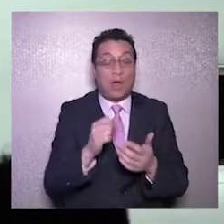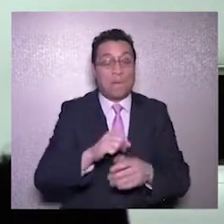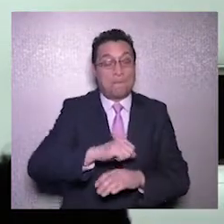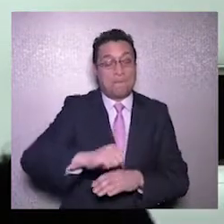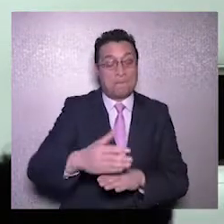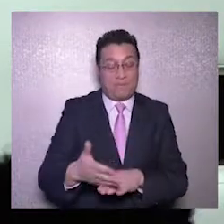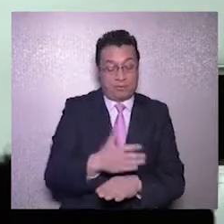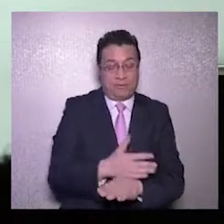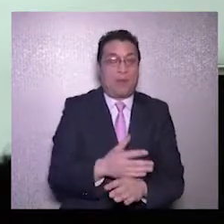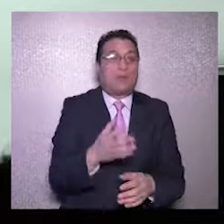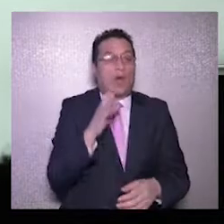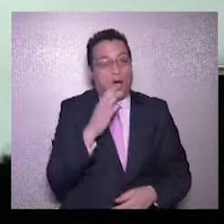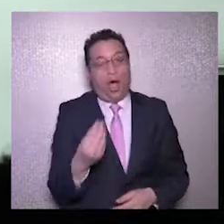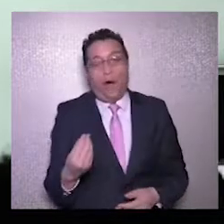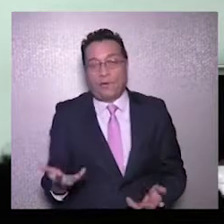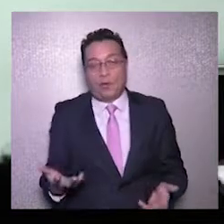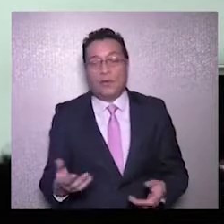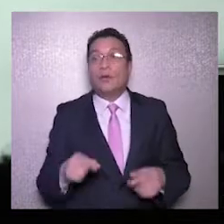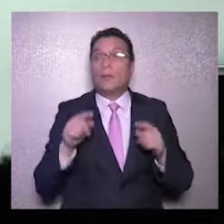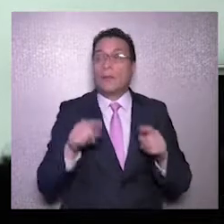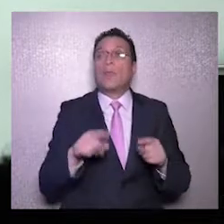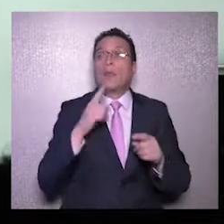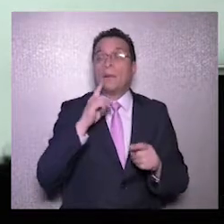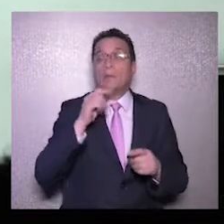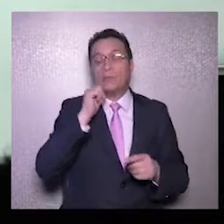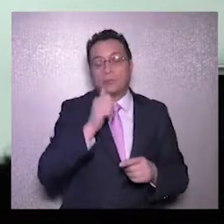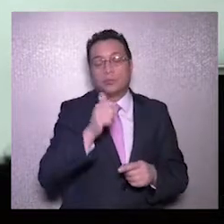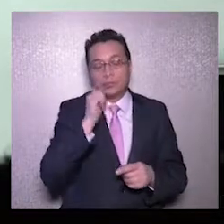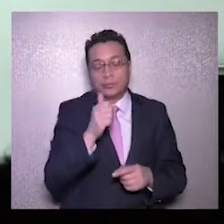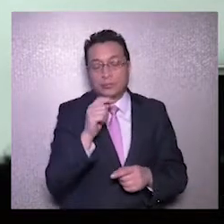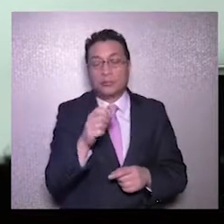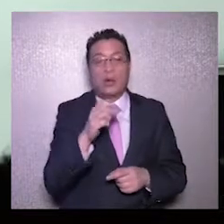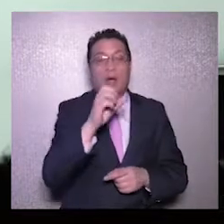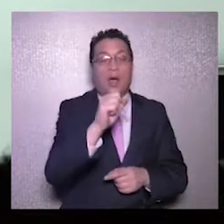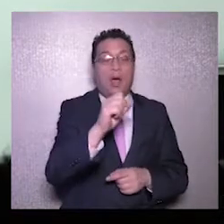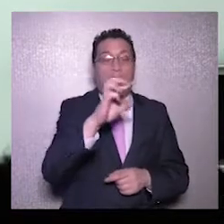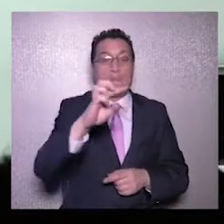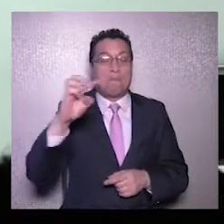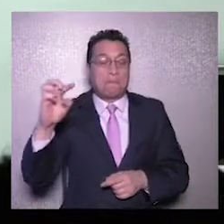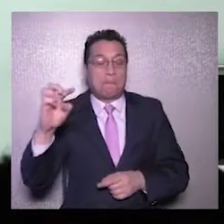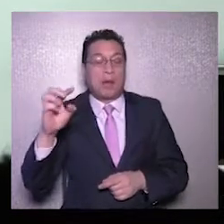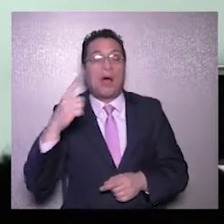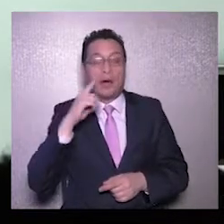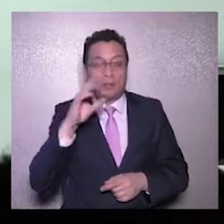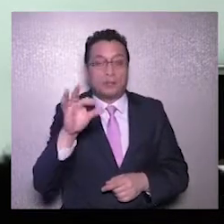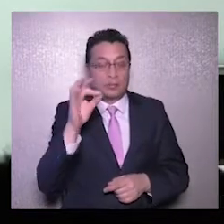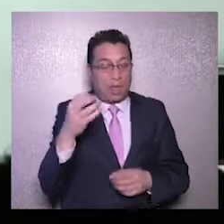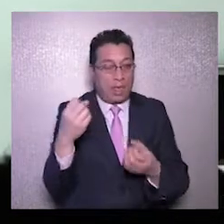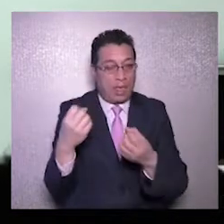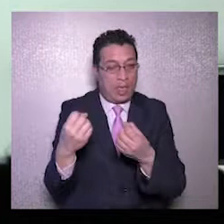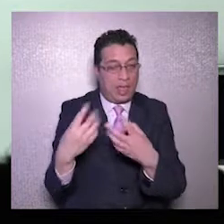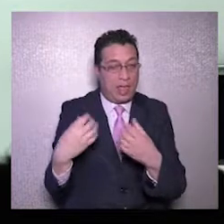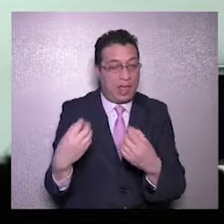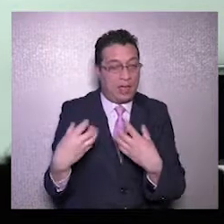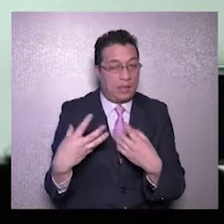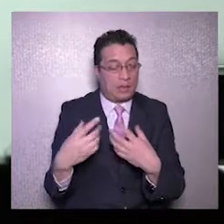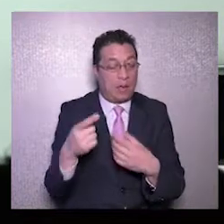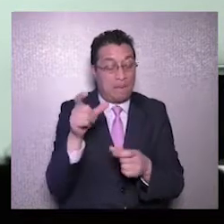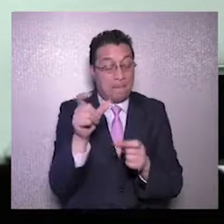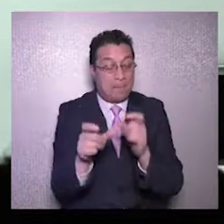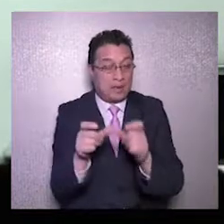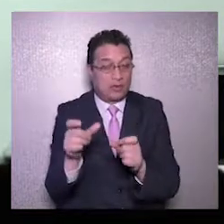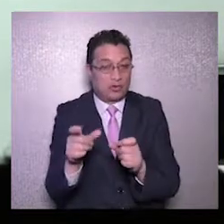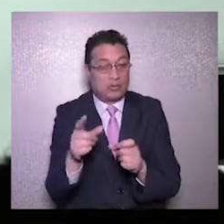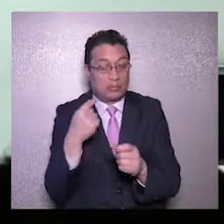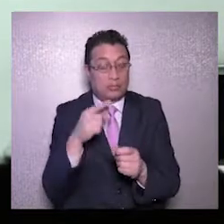pero por supuesto, están cada día apareciendo, por ejemplo, APP en que hay educación a los pacientes a través